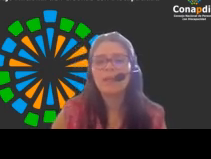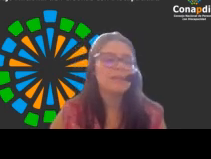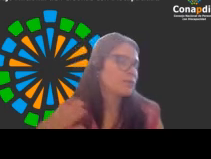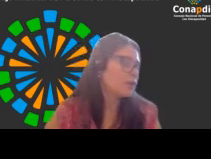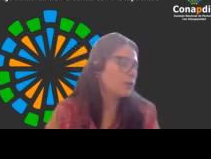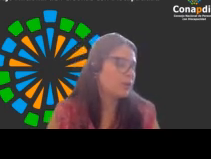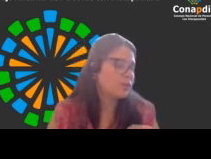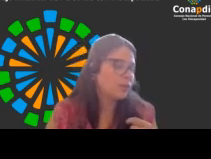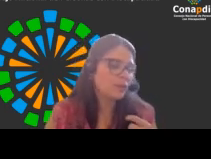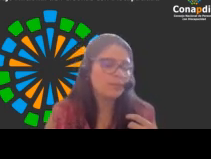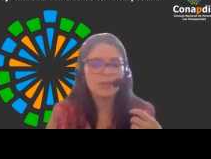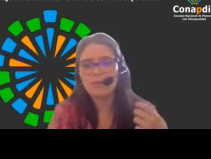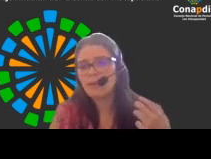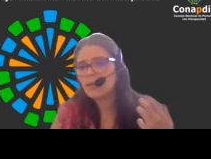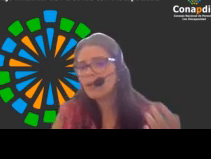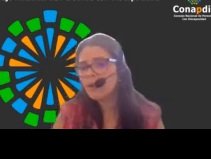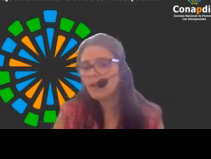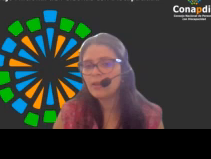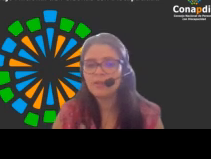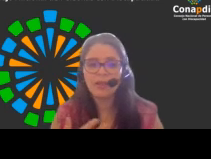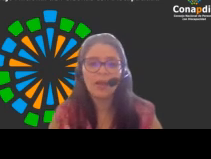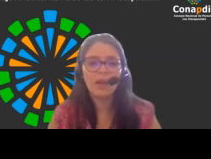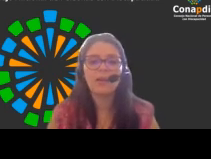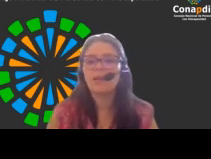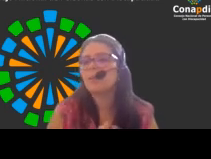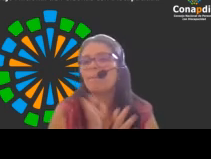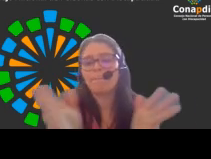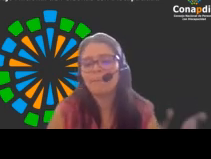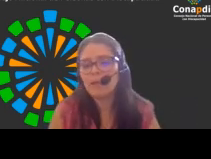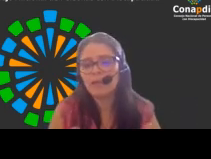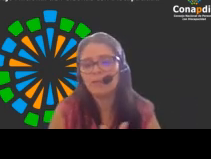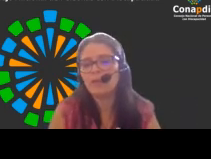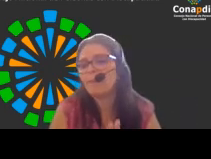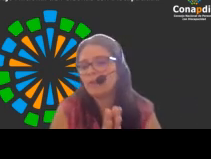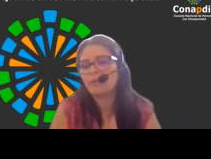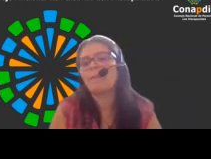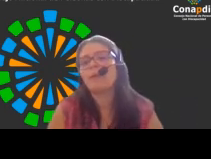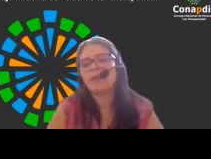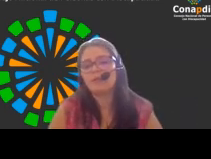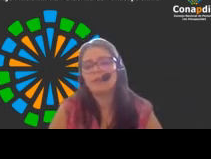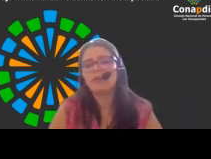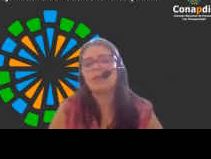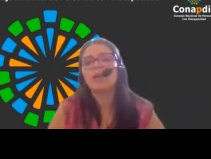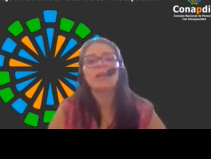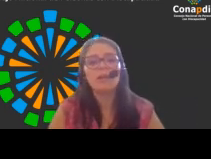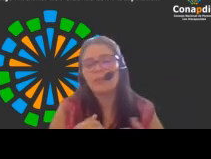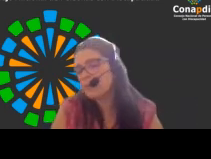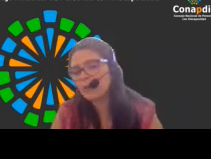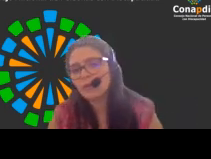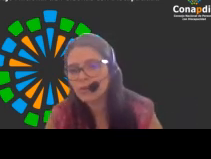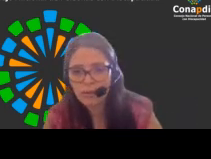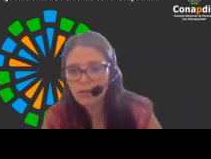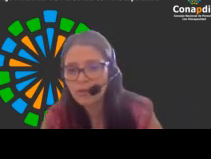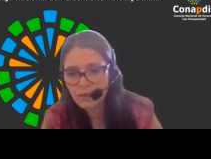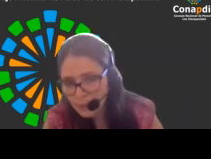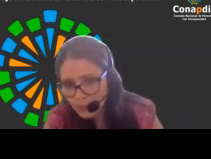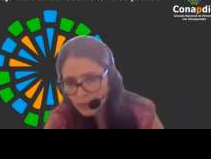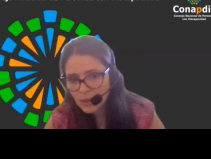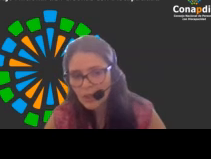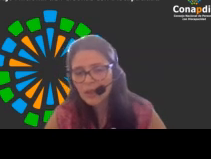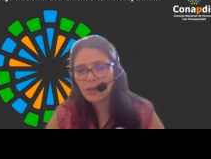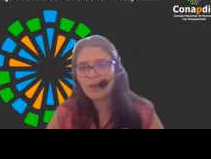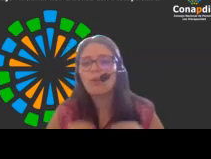y se hace una coordinación con la municipalidad y el sinac y listo y la persona puede disfrutar de lo mismo que nosotros